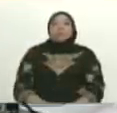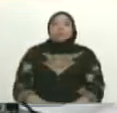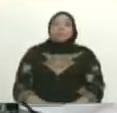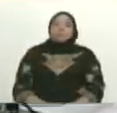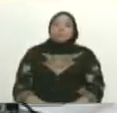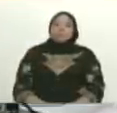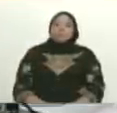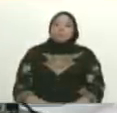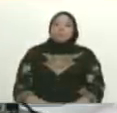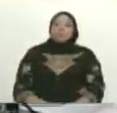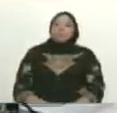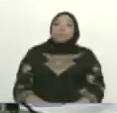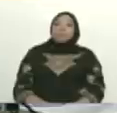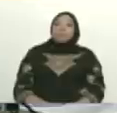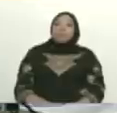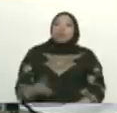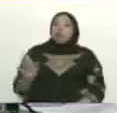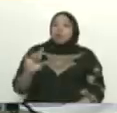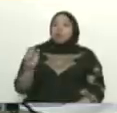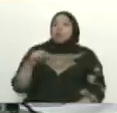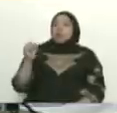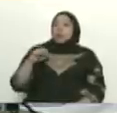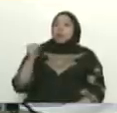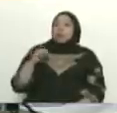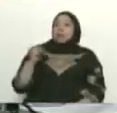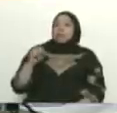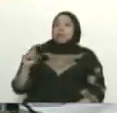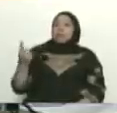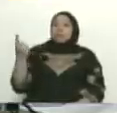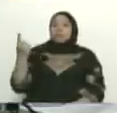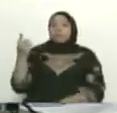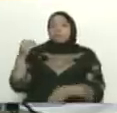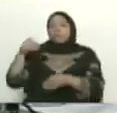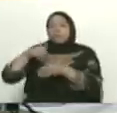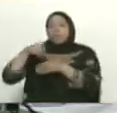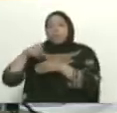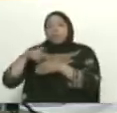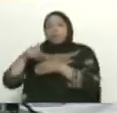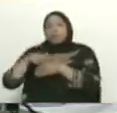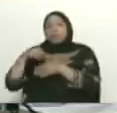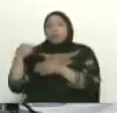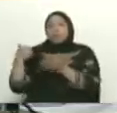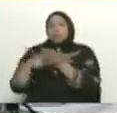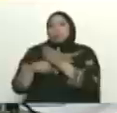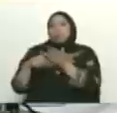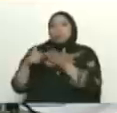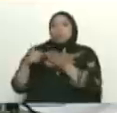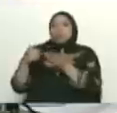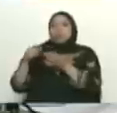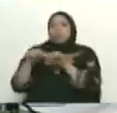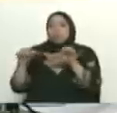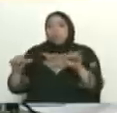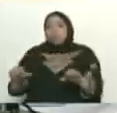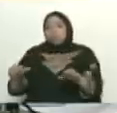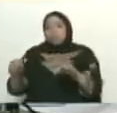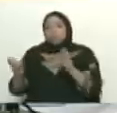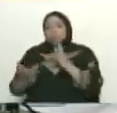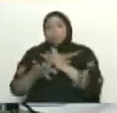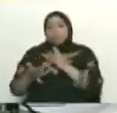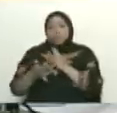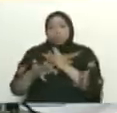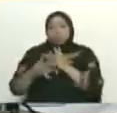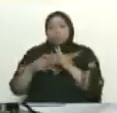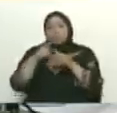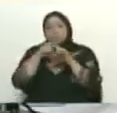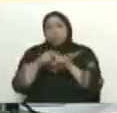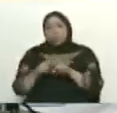E incluso ahora intentan decir, no, sí queremos que nos hagan las primarias, pero quiten las captahuellas, quiten las máquinas, quiten el registro,